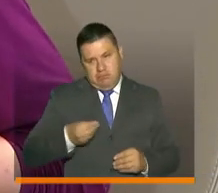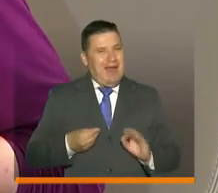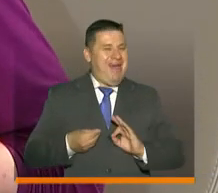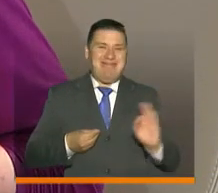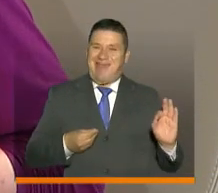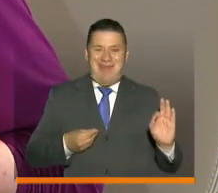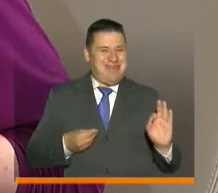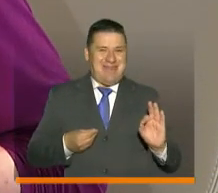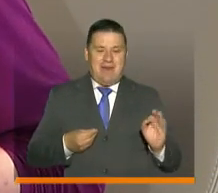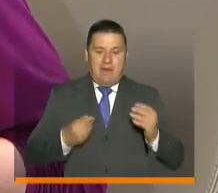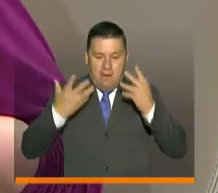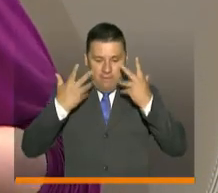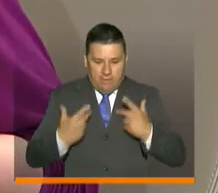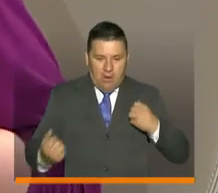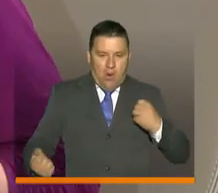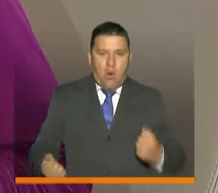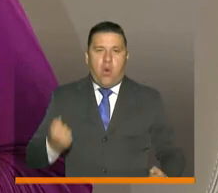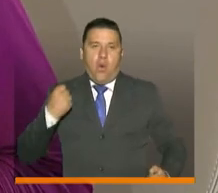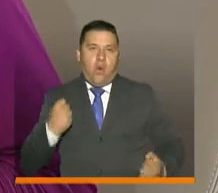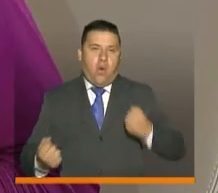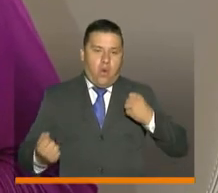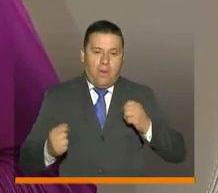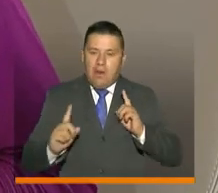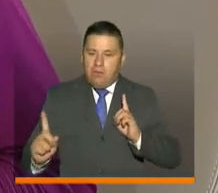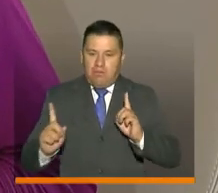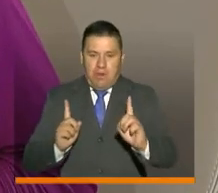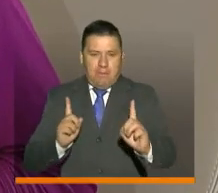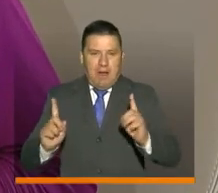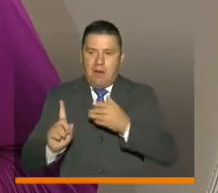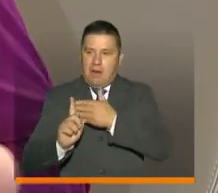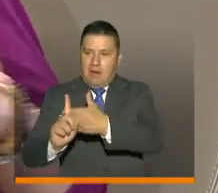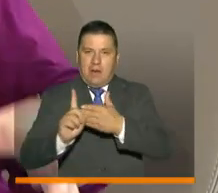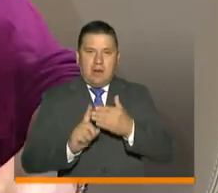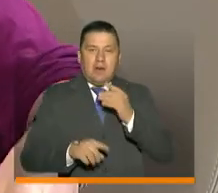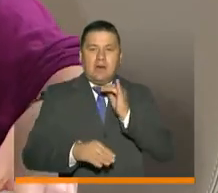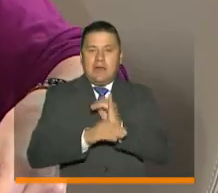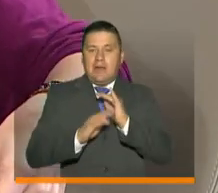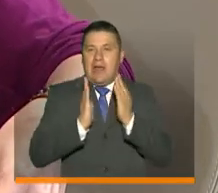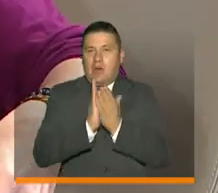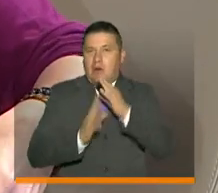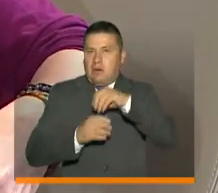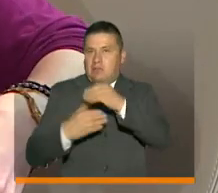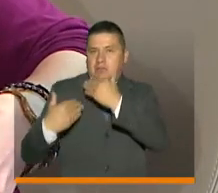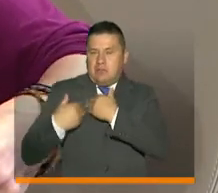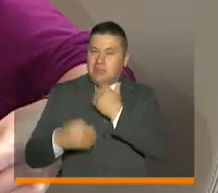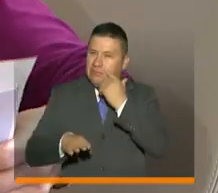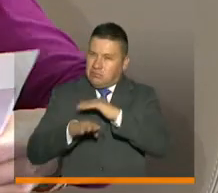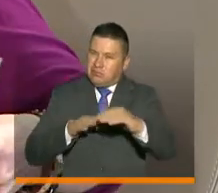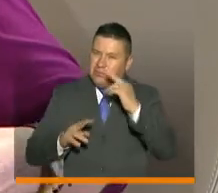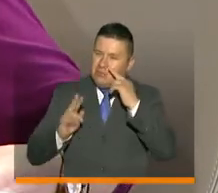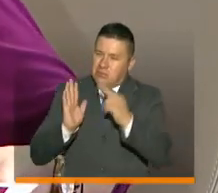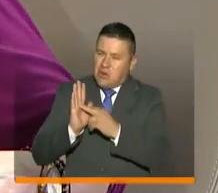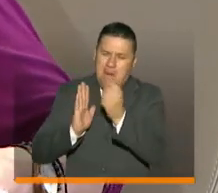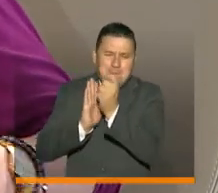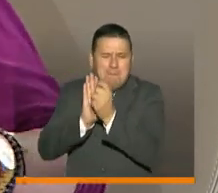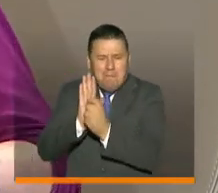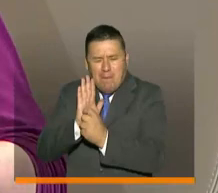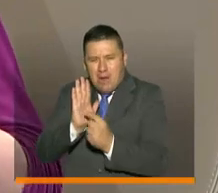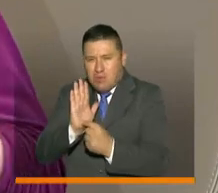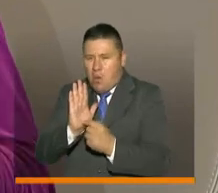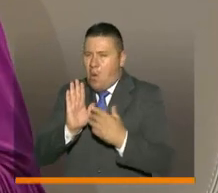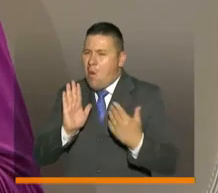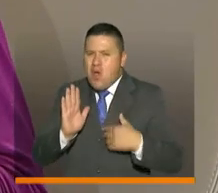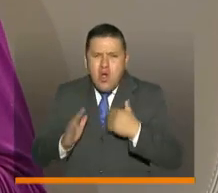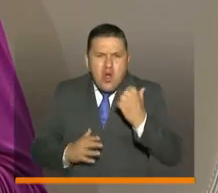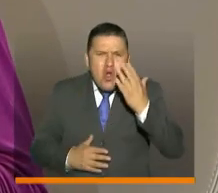hacer activación física de los niños, obviamente acorde al programa que tenga cada institución educativa. Los invitamos a conocerlos muy a detalle,